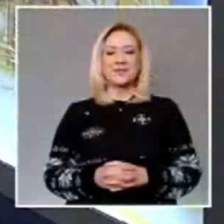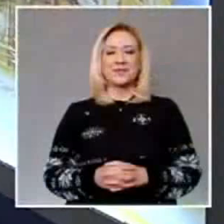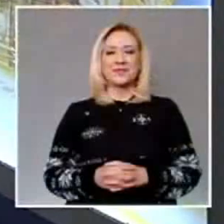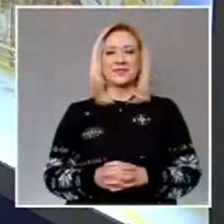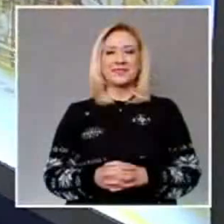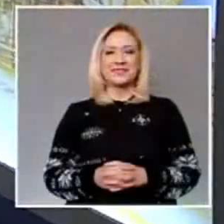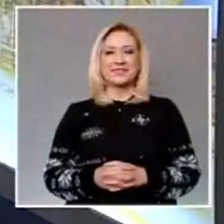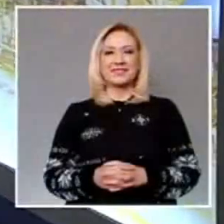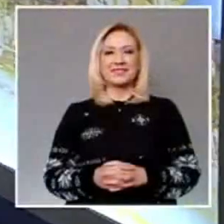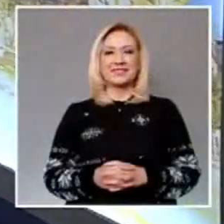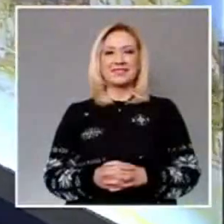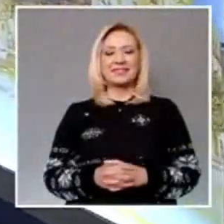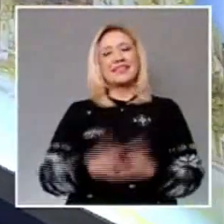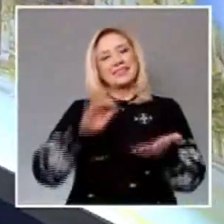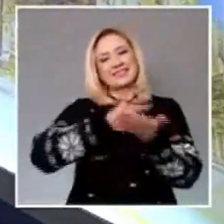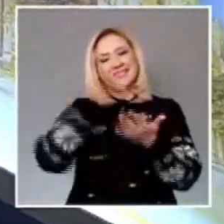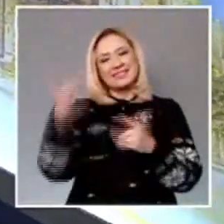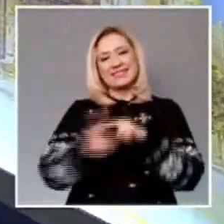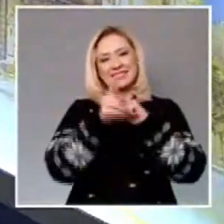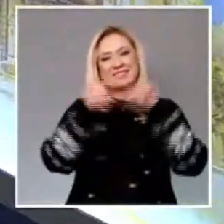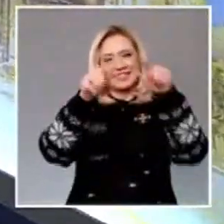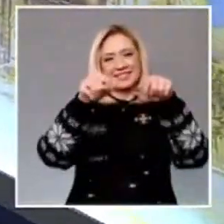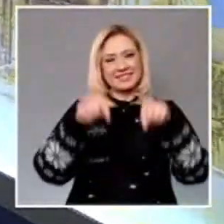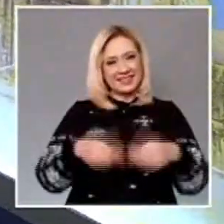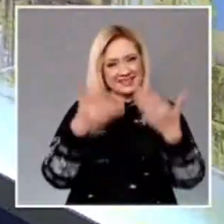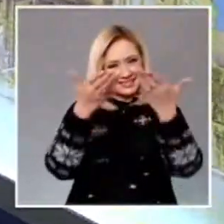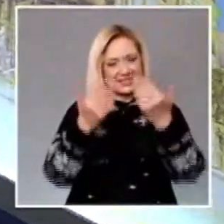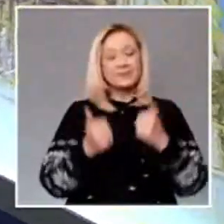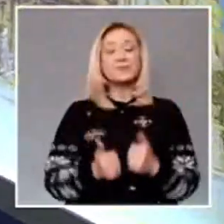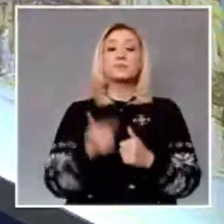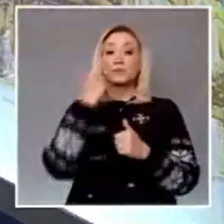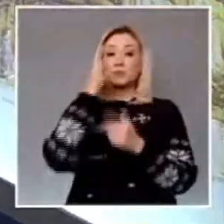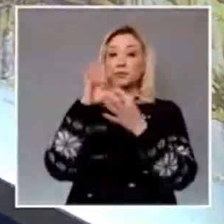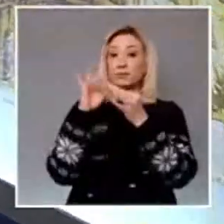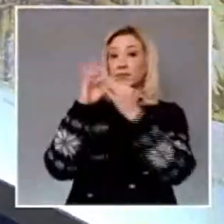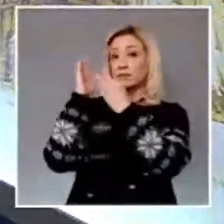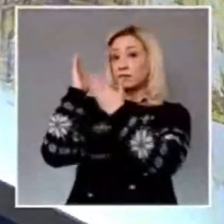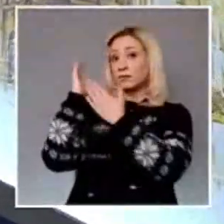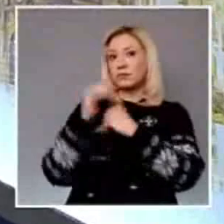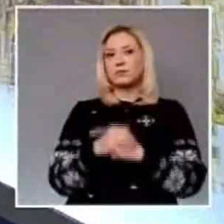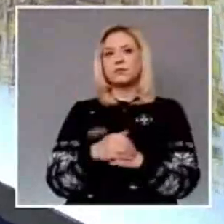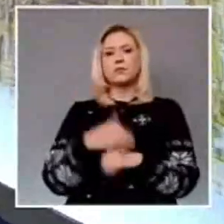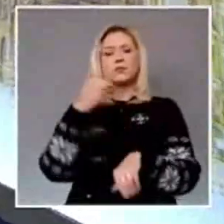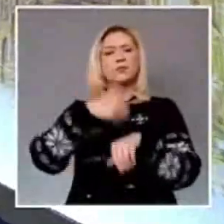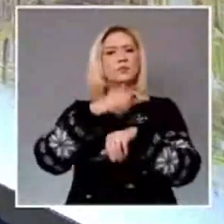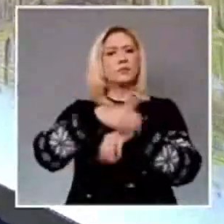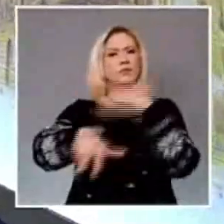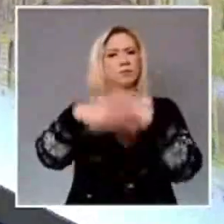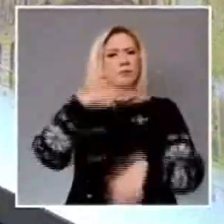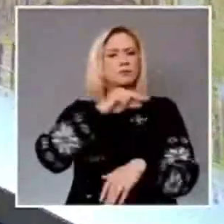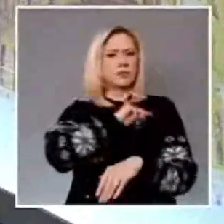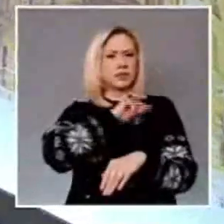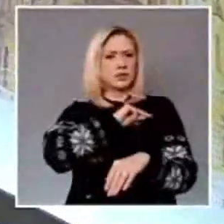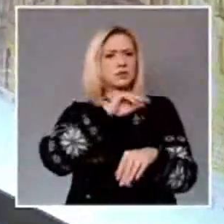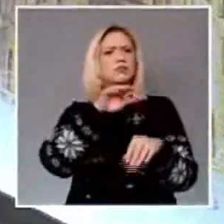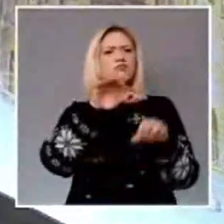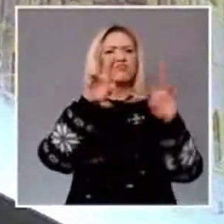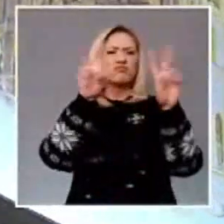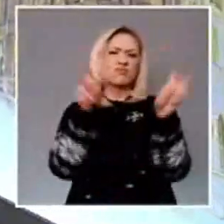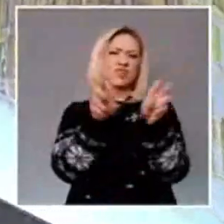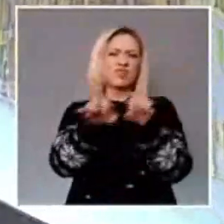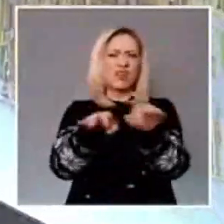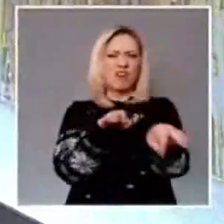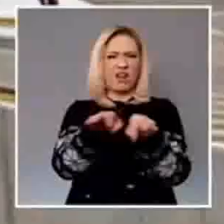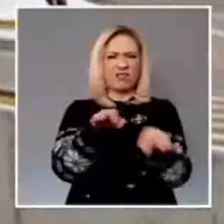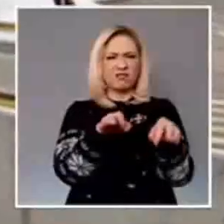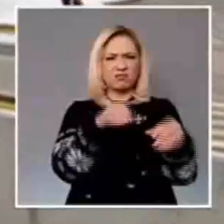Gracias por continuar con nosotros. Seguimos con la información. El 13º Tribunal Colegiado en materia de trabajo del primer circuito determinó que si el